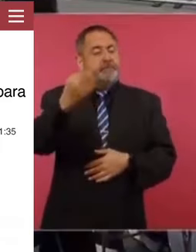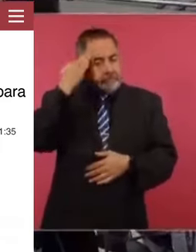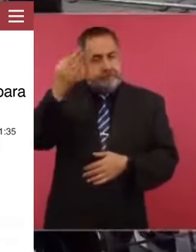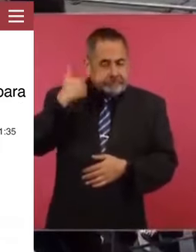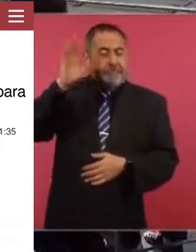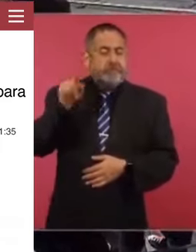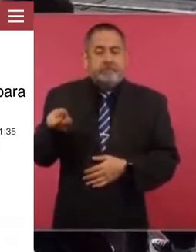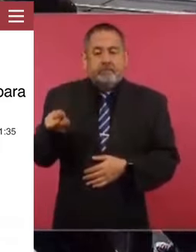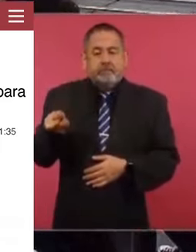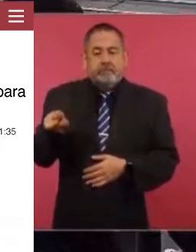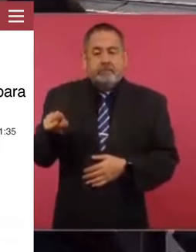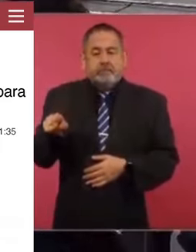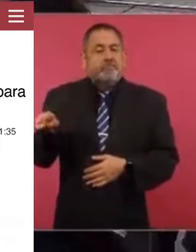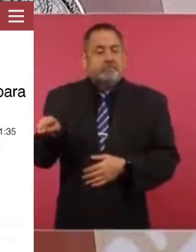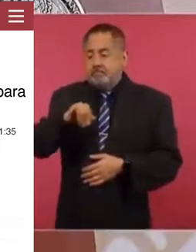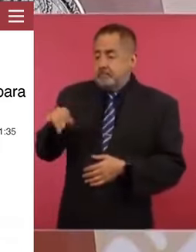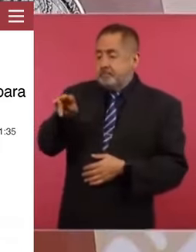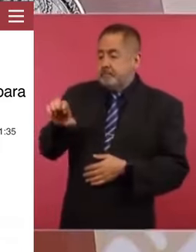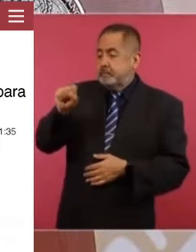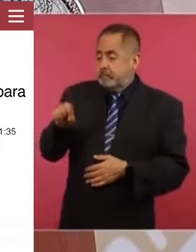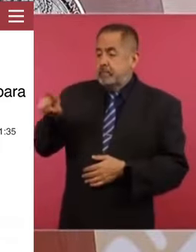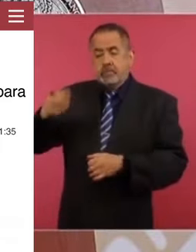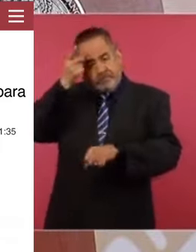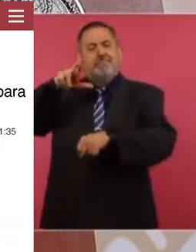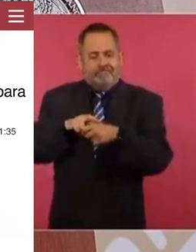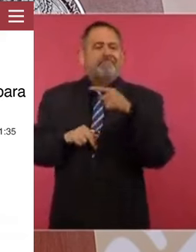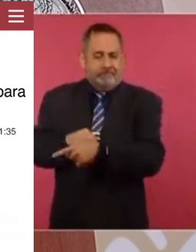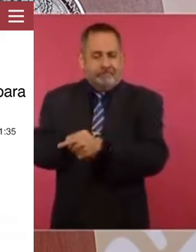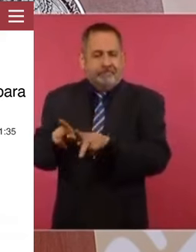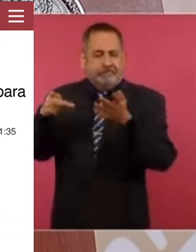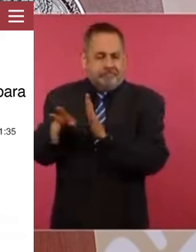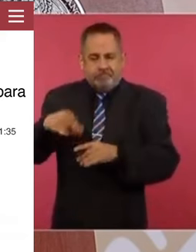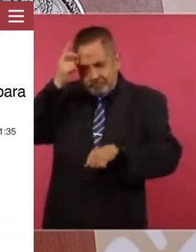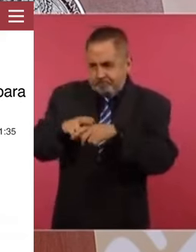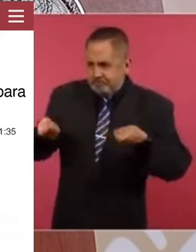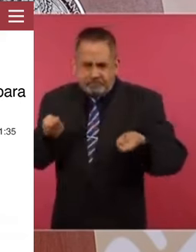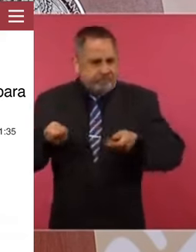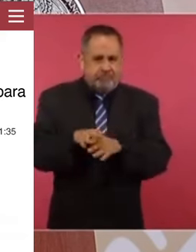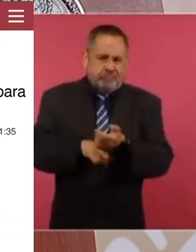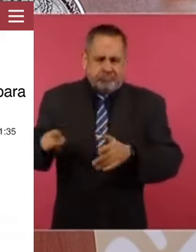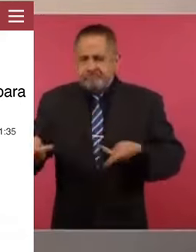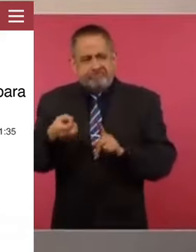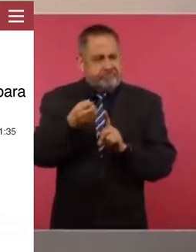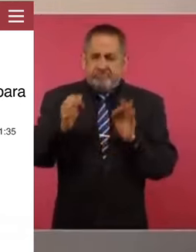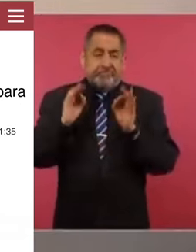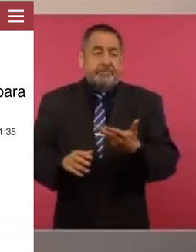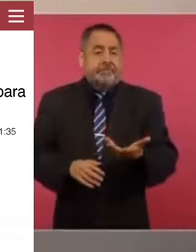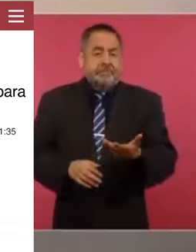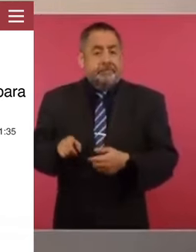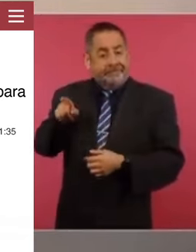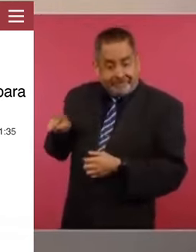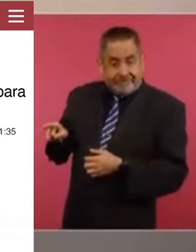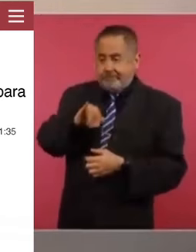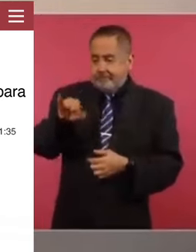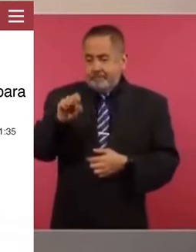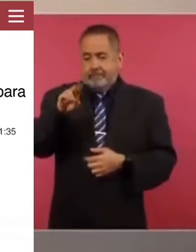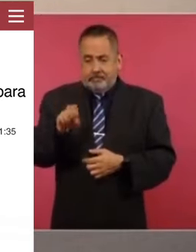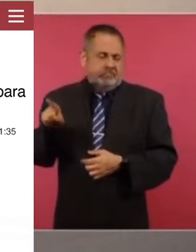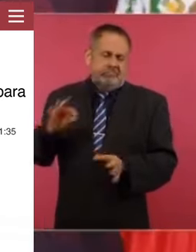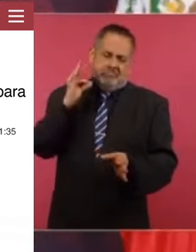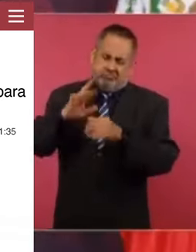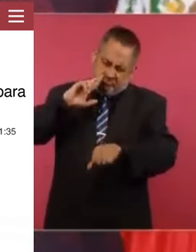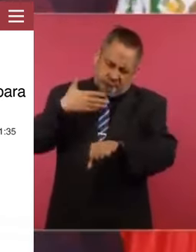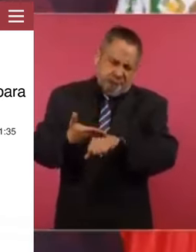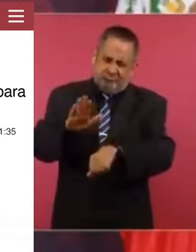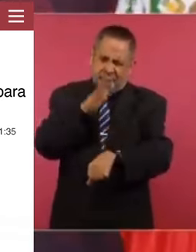entonces, Jesús era director de ese periódico y se encargaba de todo. Y Jesús fue parte